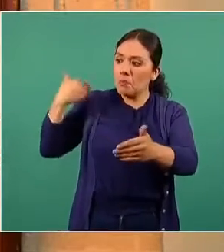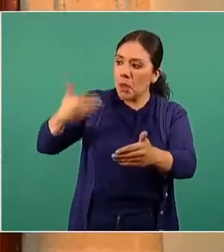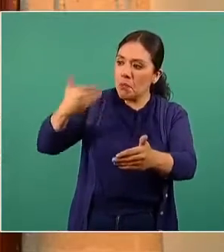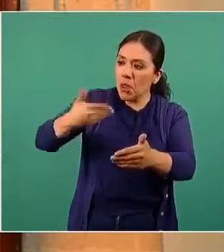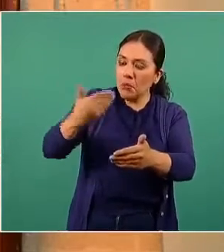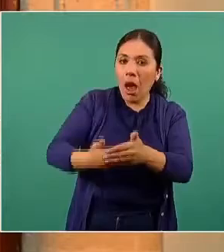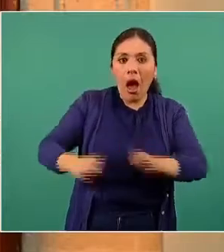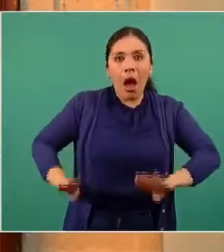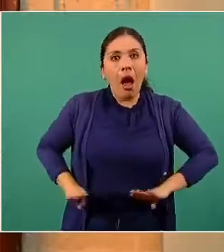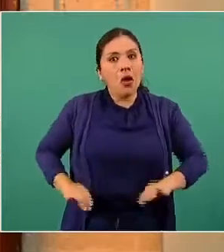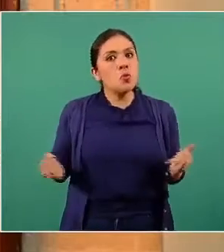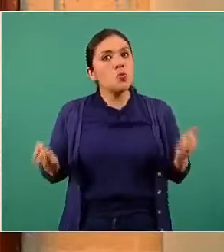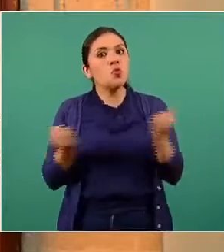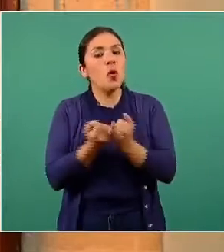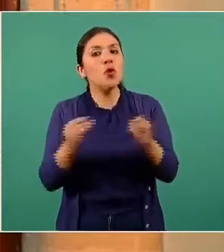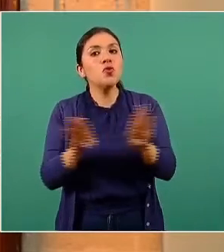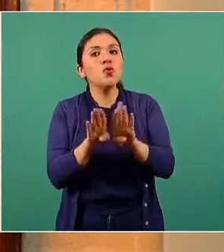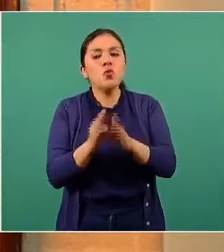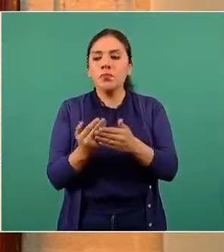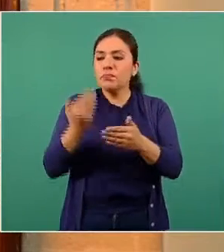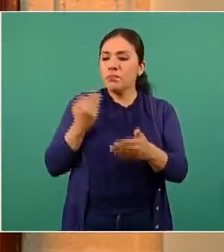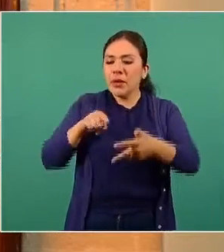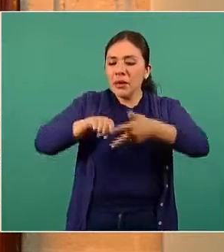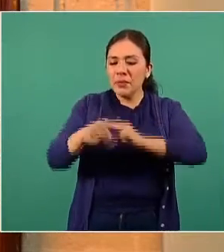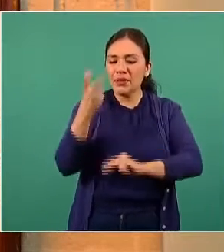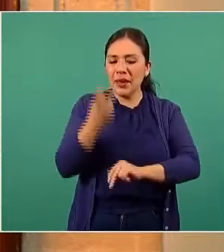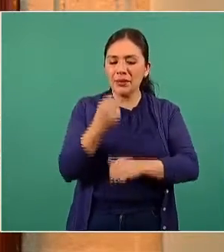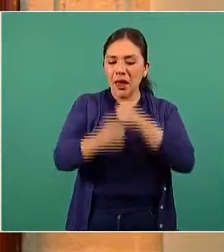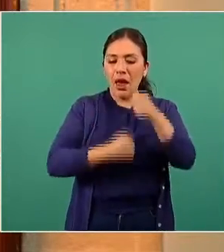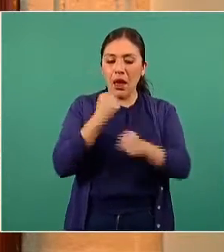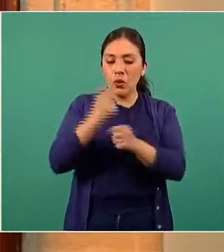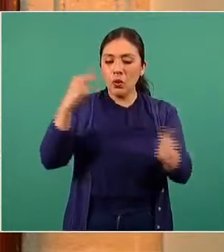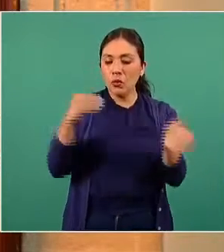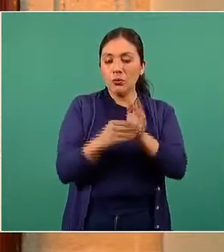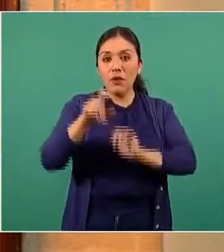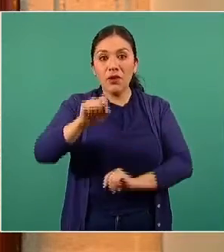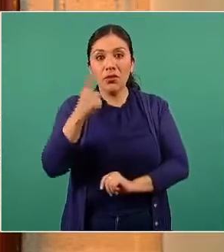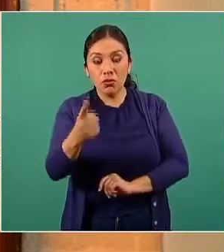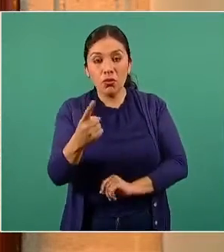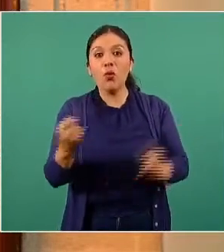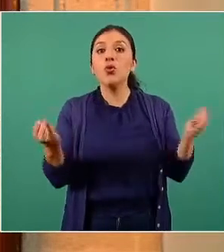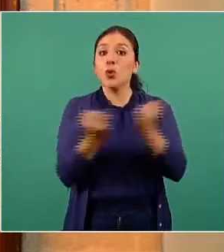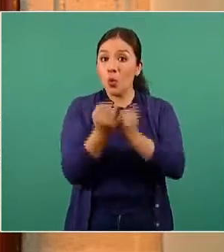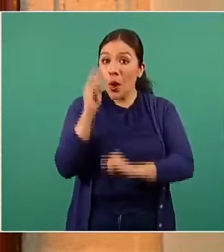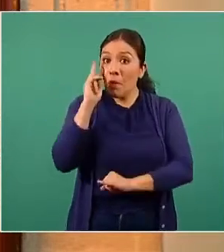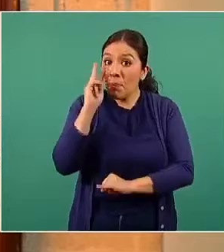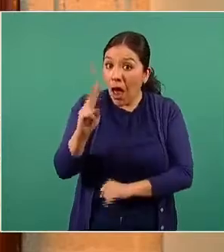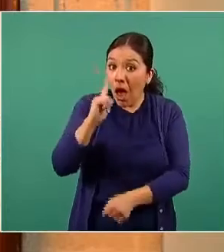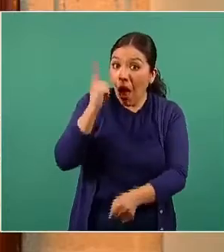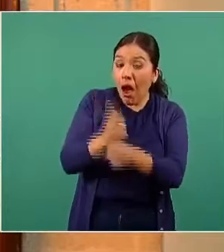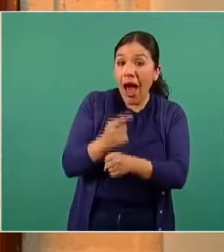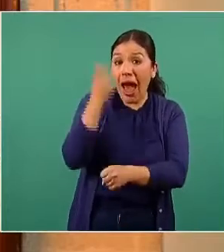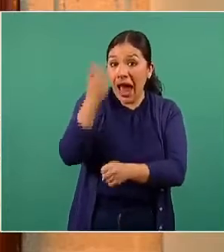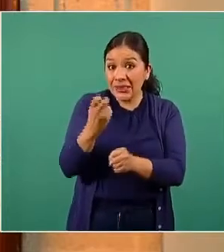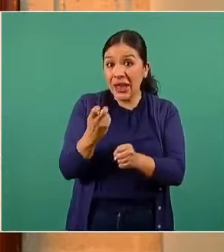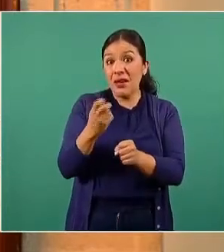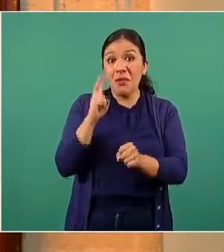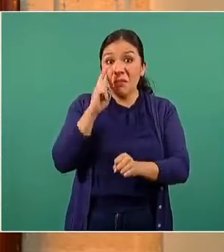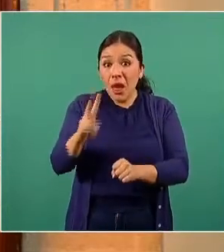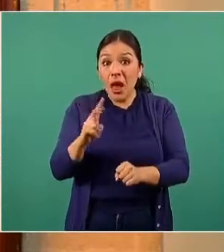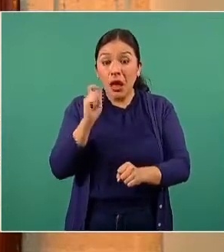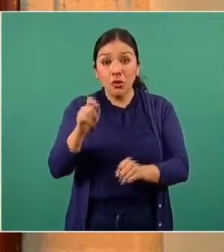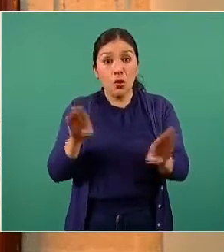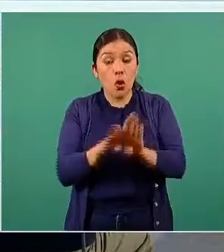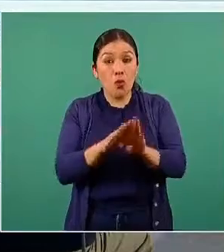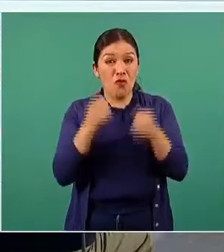tendencia general desde inicios de este año 2021, también hacíamos notar que esa tendencia ascendente a lo mejor no